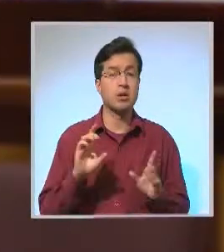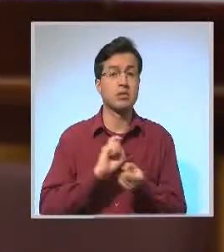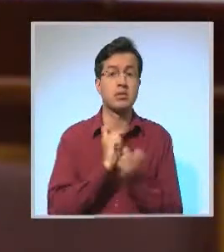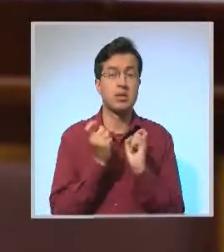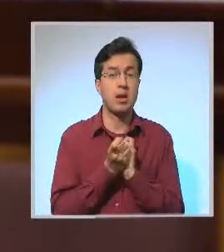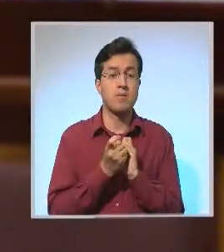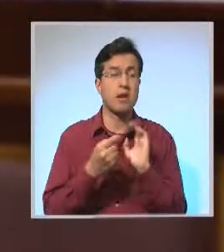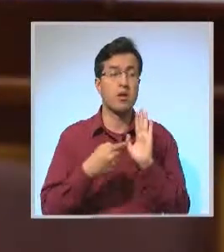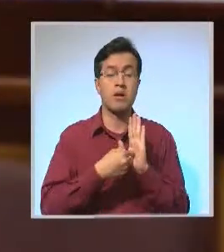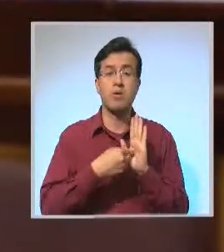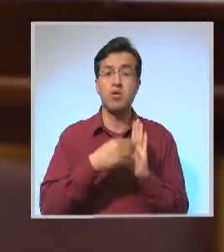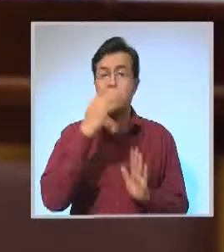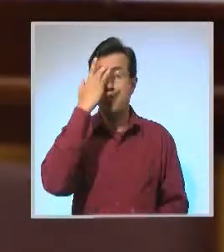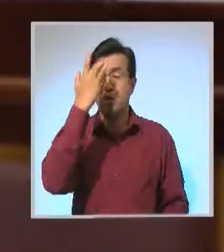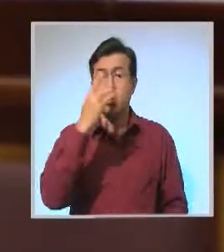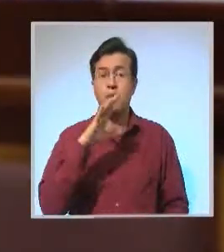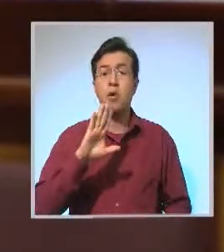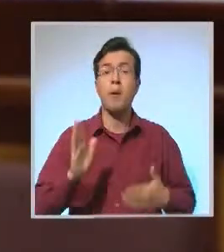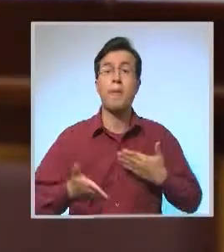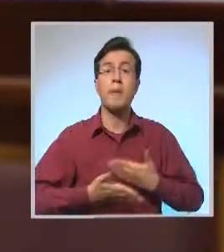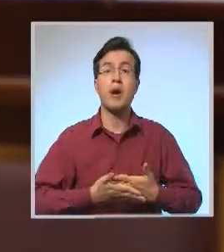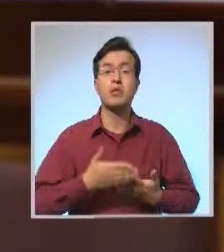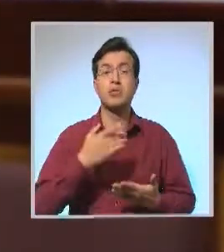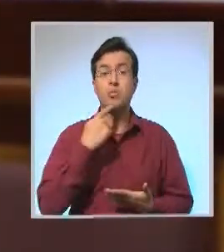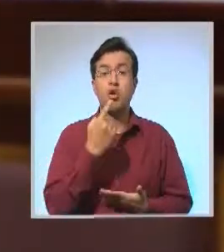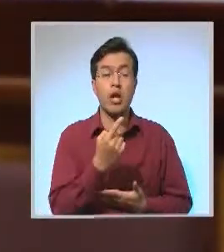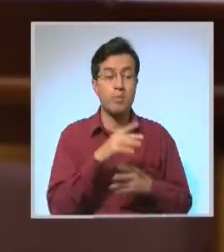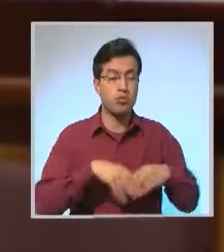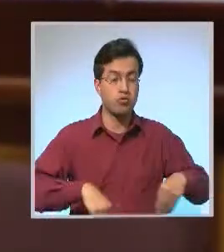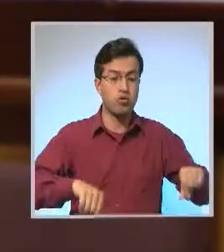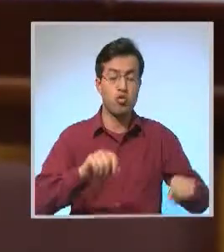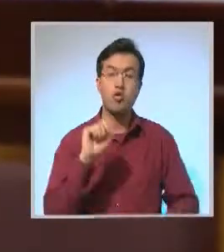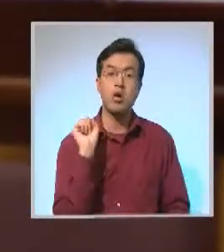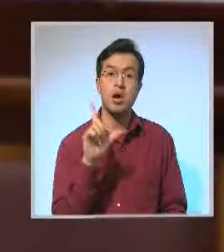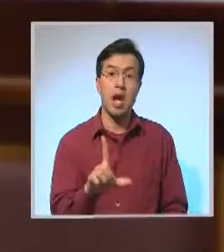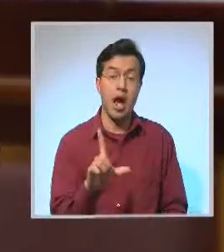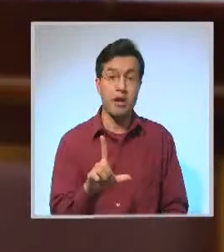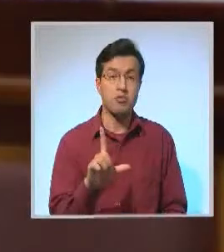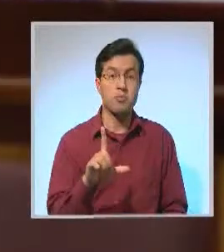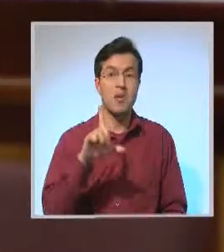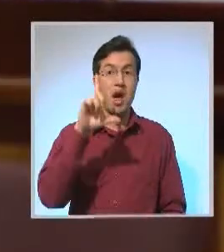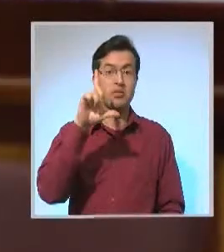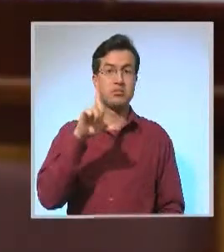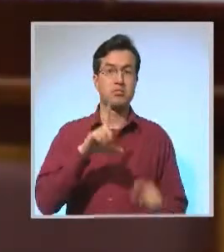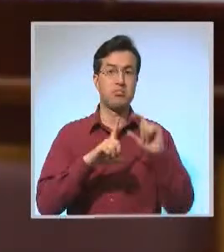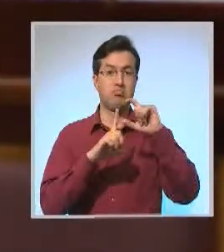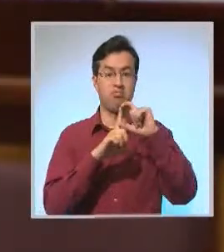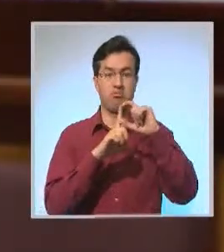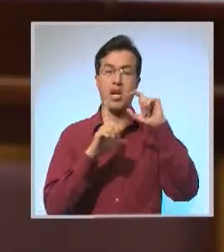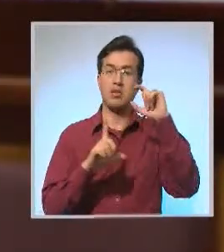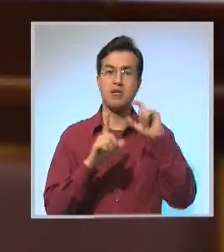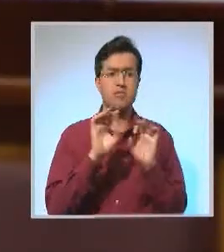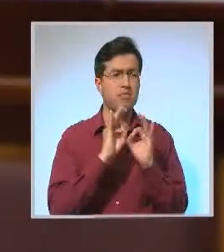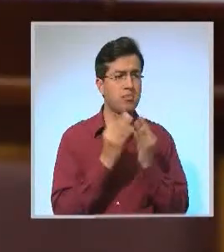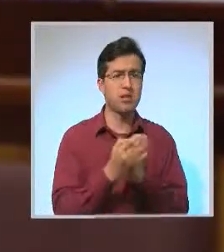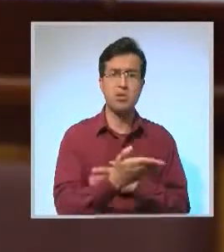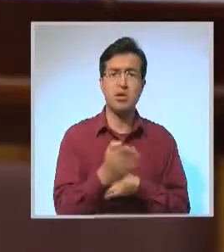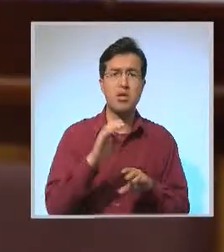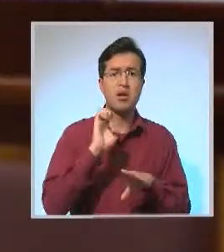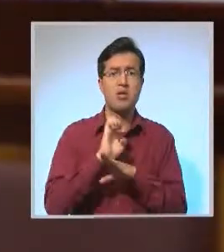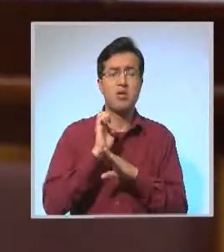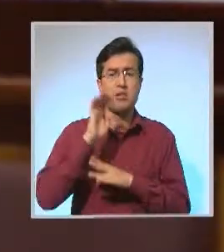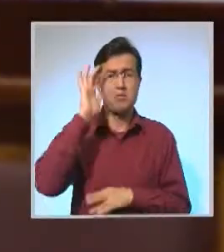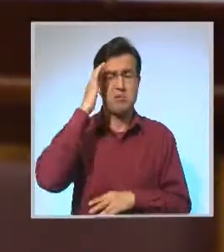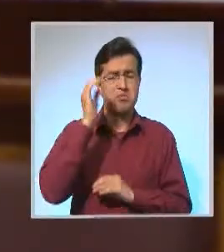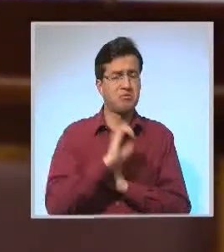ubicando un tema complementario como ganancia extraordinaria para que las familias del ecuador no tengan ninguna preocupación